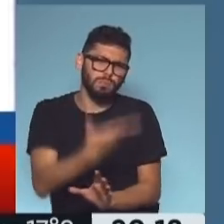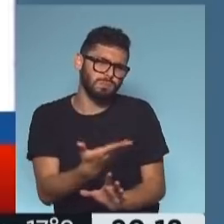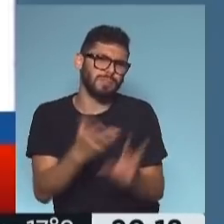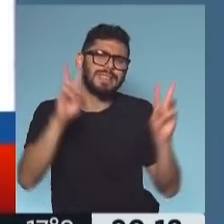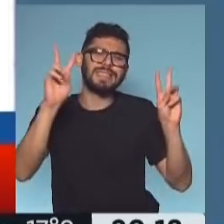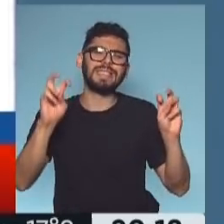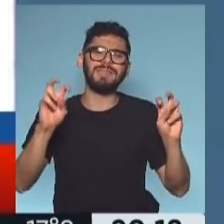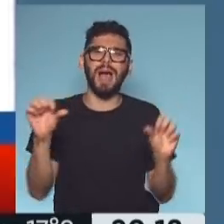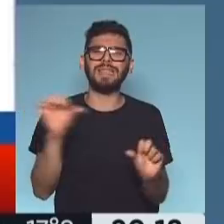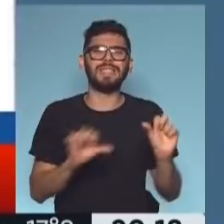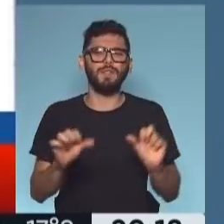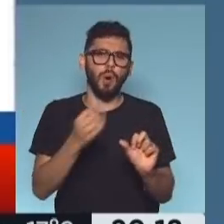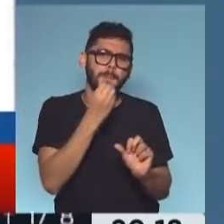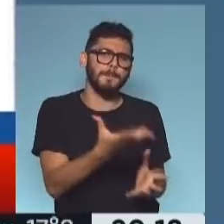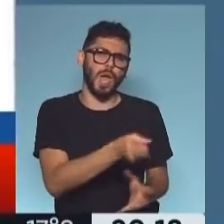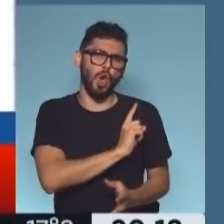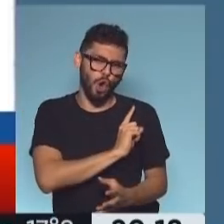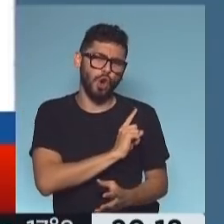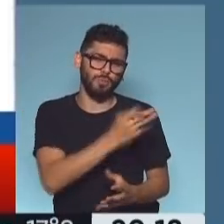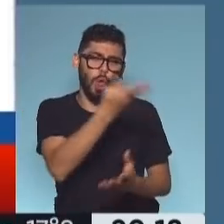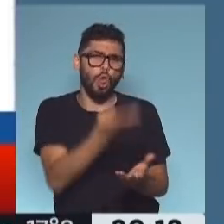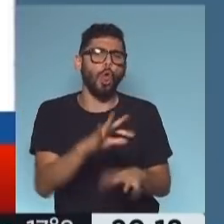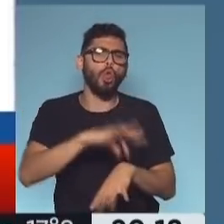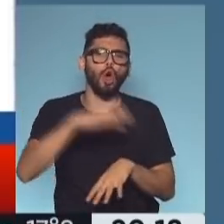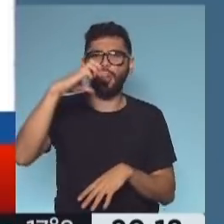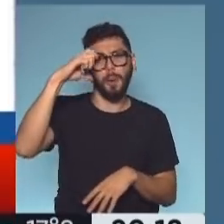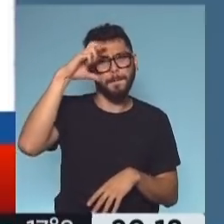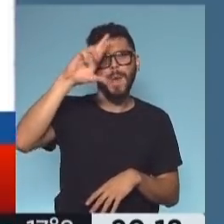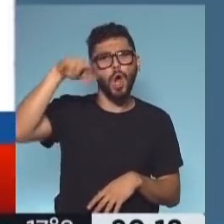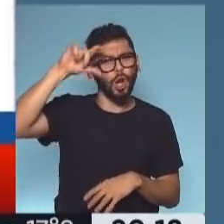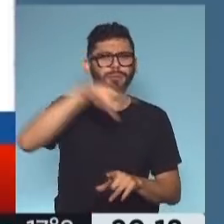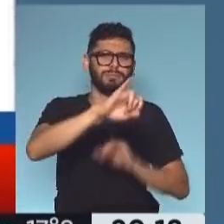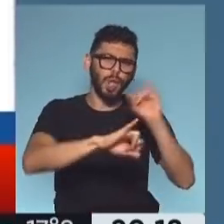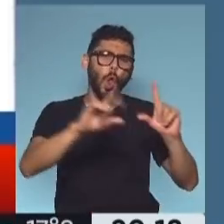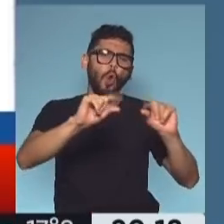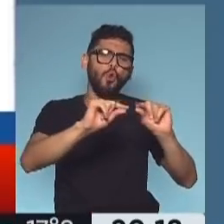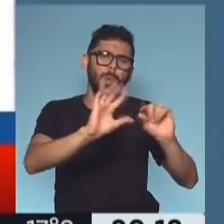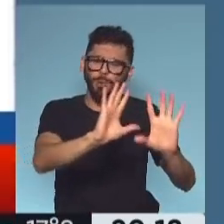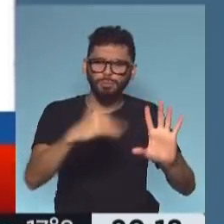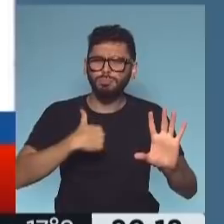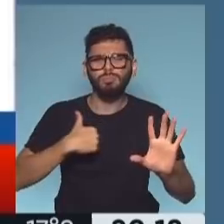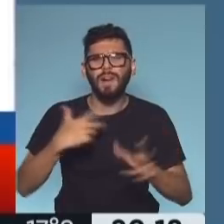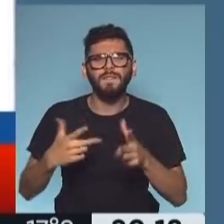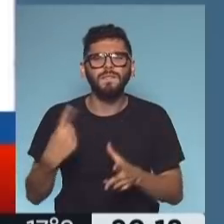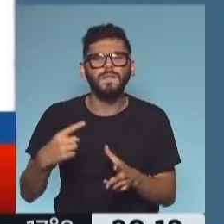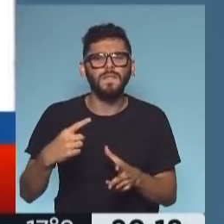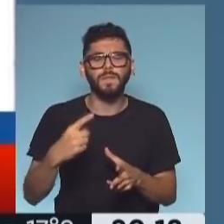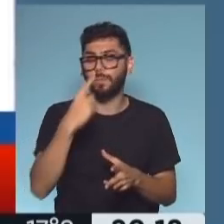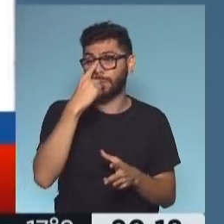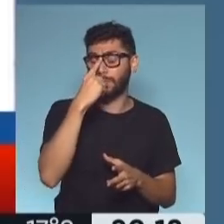materia científica acá en nuestro equipo con el doctor Perrone, pero sí, ¿te acordás, Ariel, que ayer hablábamos de lo que había ocurrido